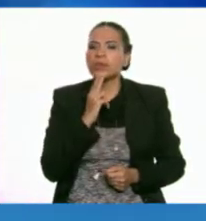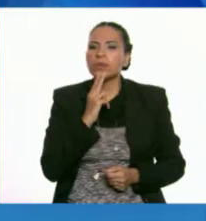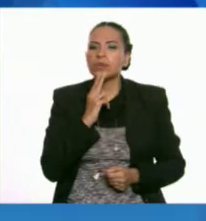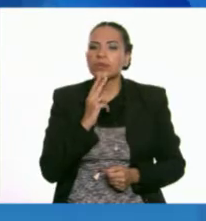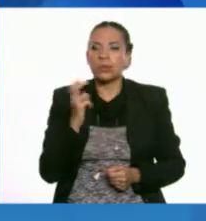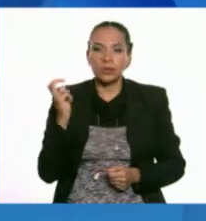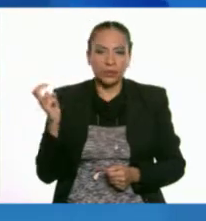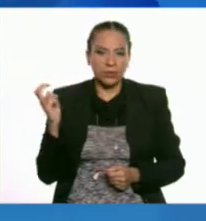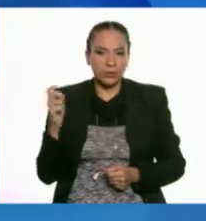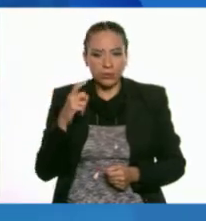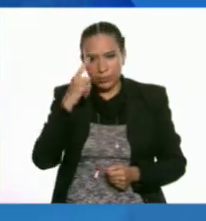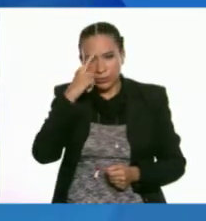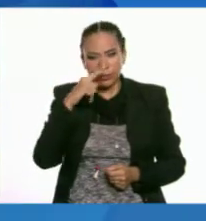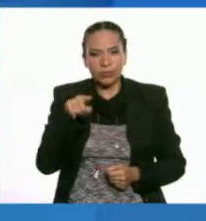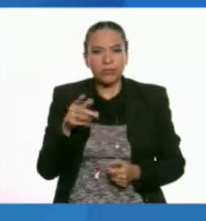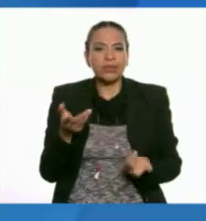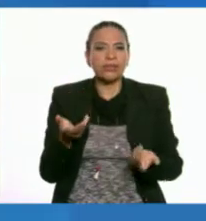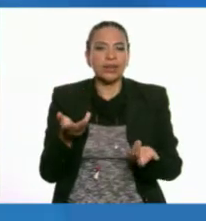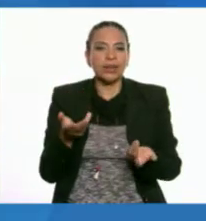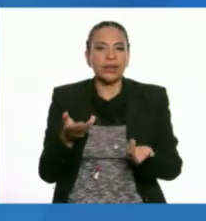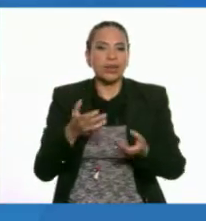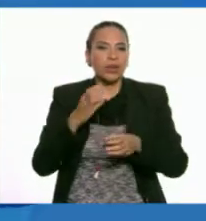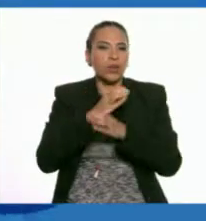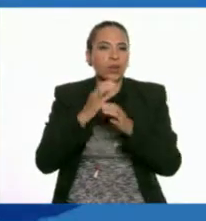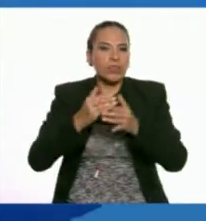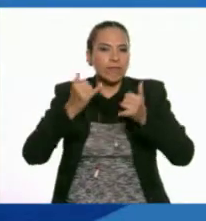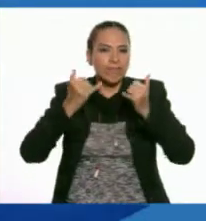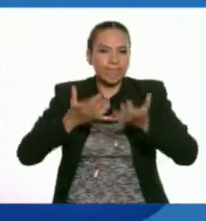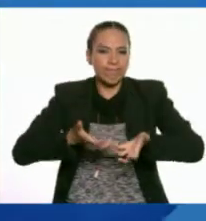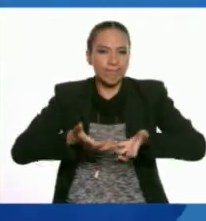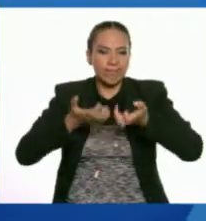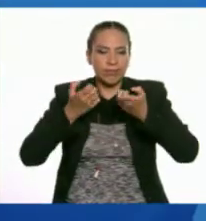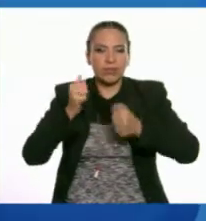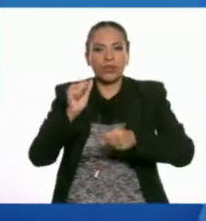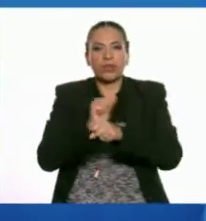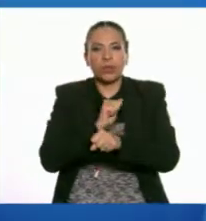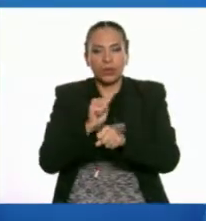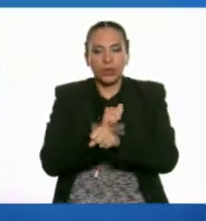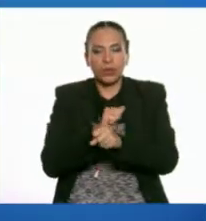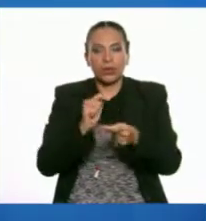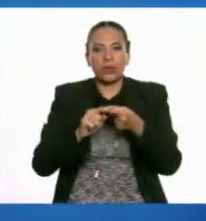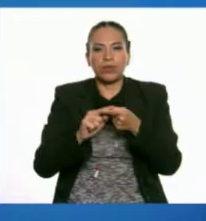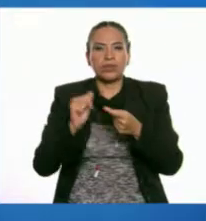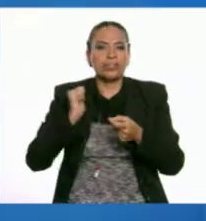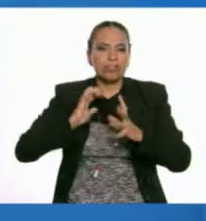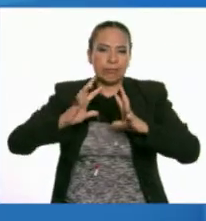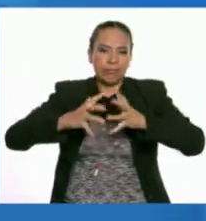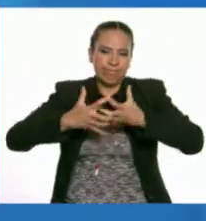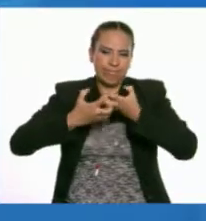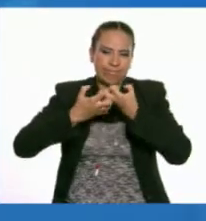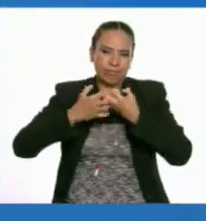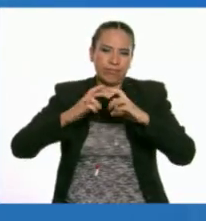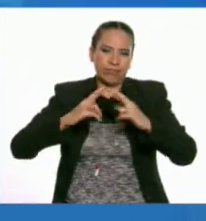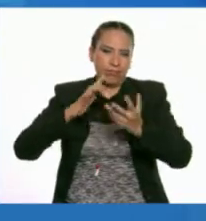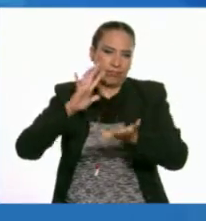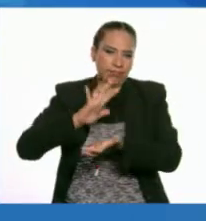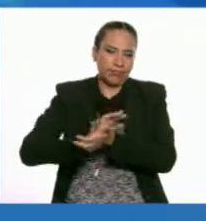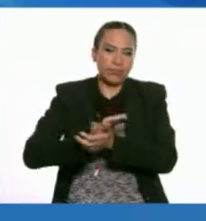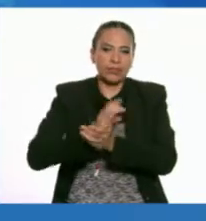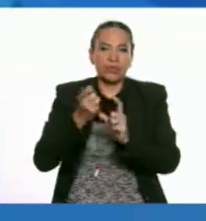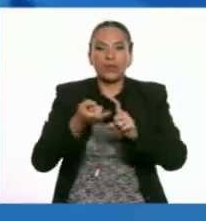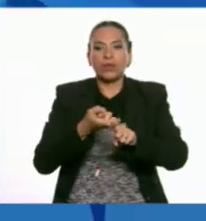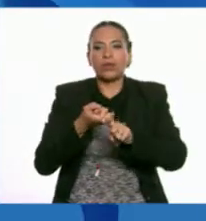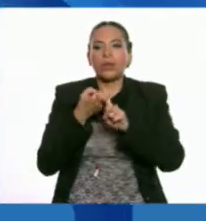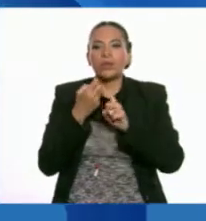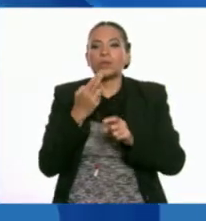Este electroimán se usa para cargar cosas pesadas, como los coches chatarra. Las grúas